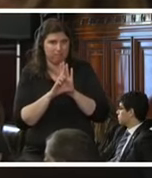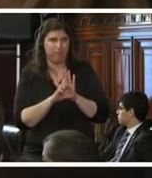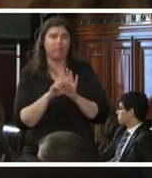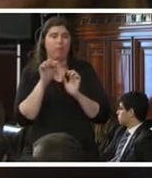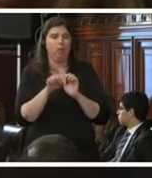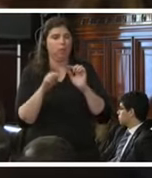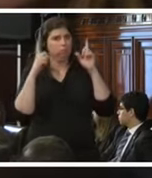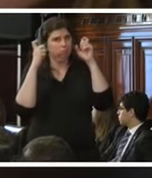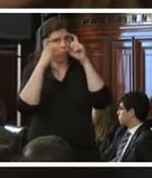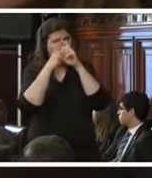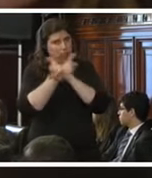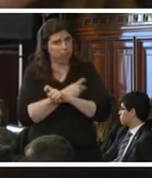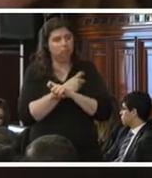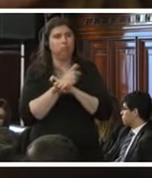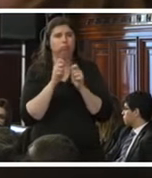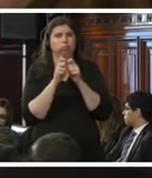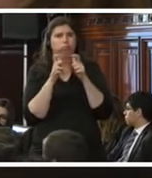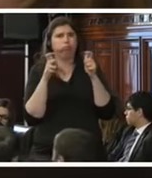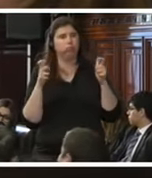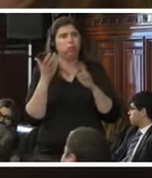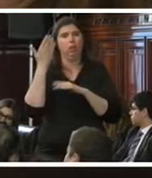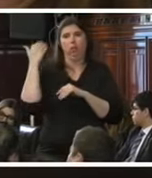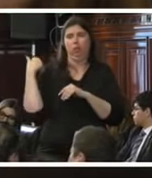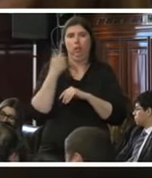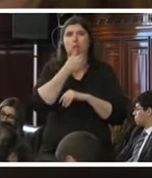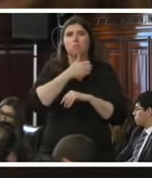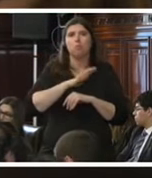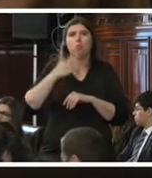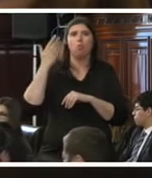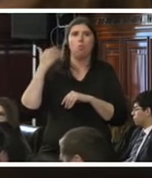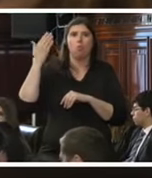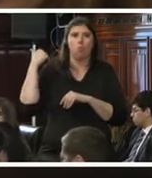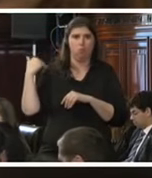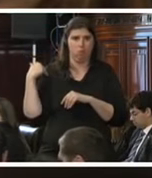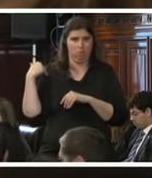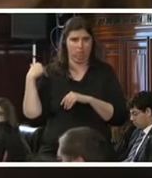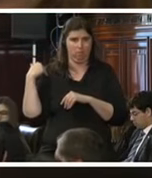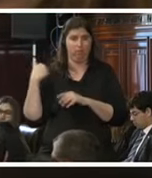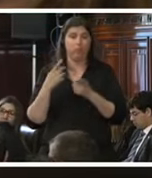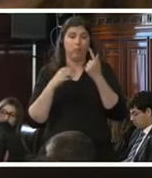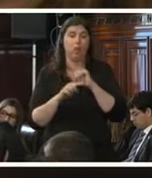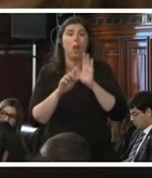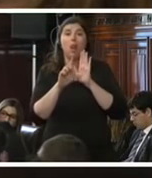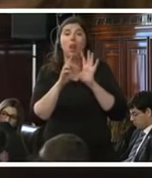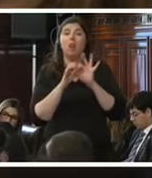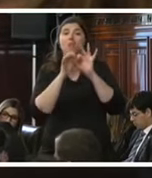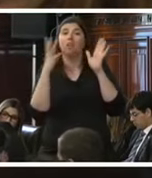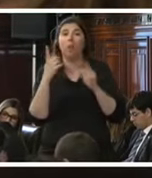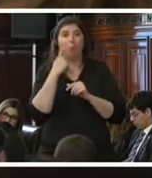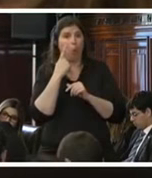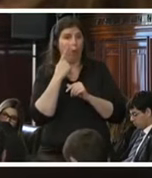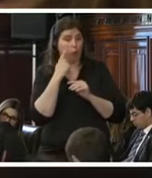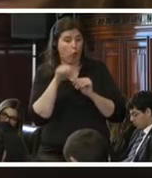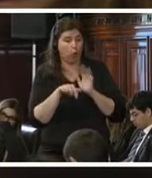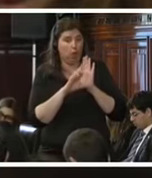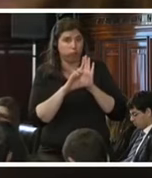dificultaban enormemente en la historia el juzgamiento de los hechos punibles. La libertad probatoria que hoy se rige a través